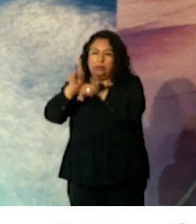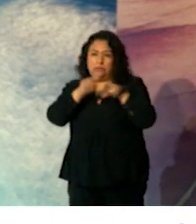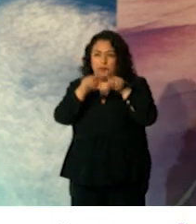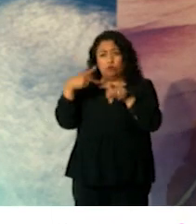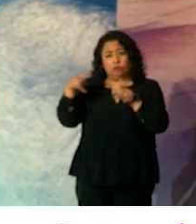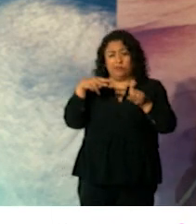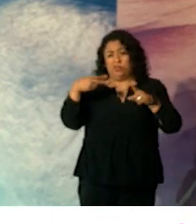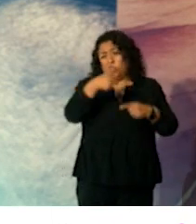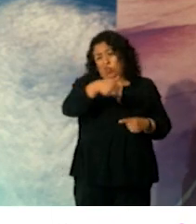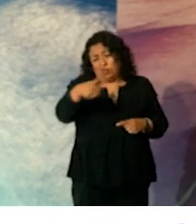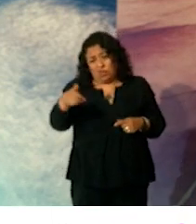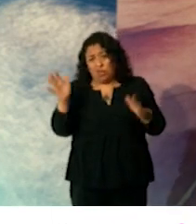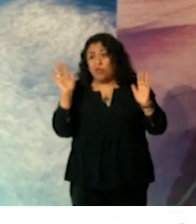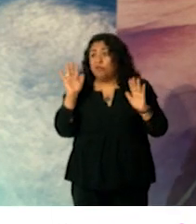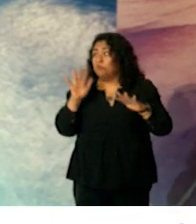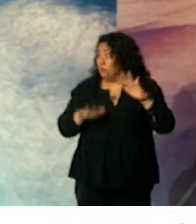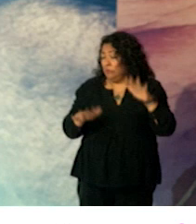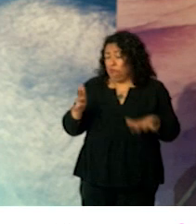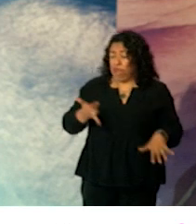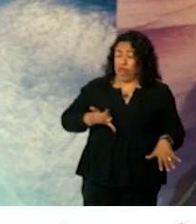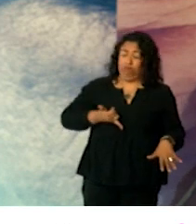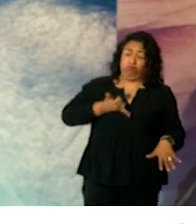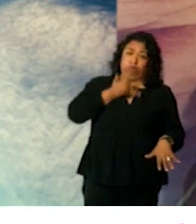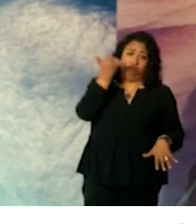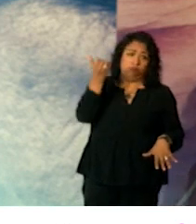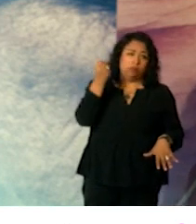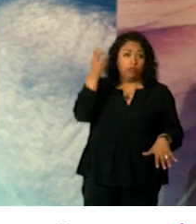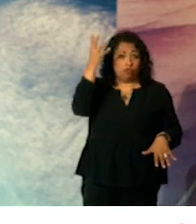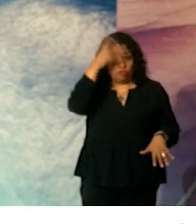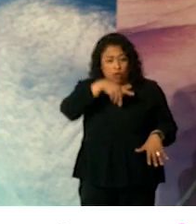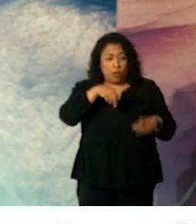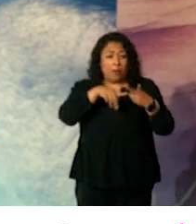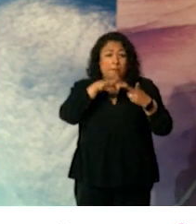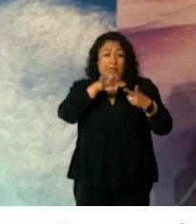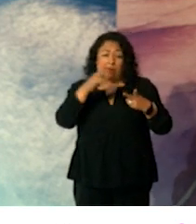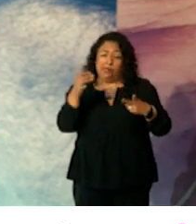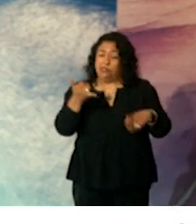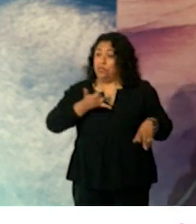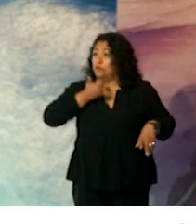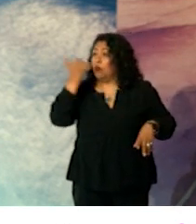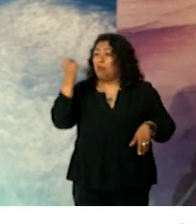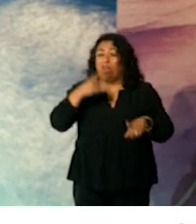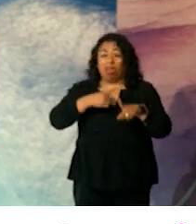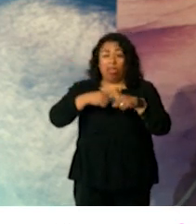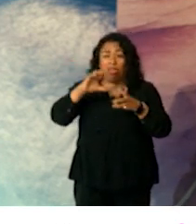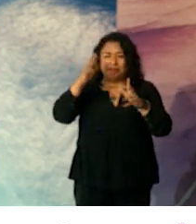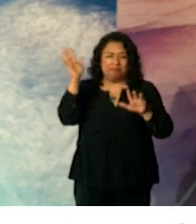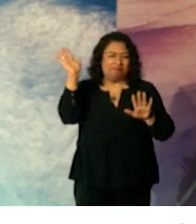tiene su visión, que en algunos casos es totalmente errónea, como Trump y Milei, que no creen en el cambio